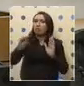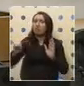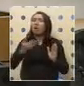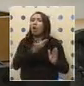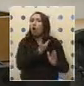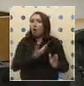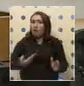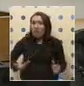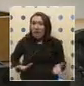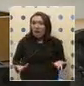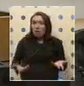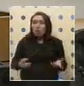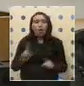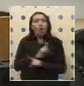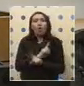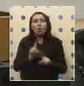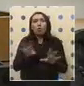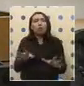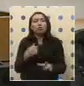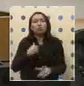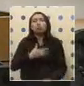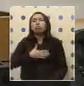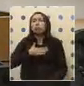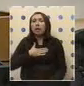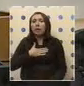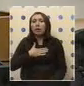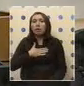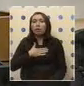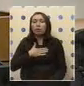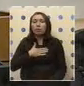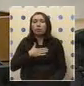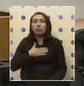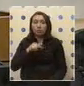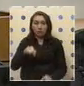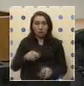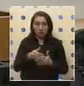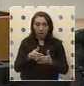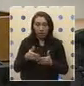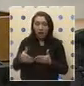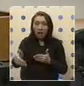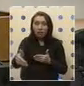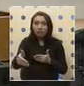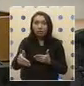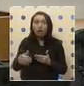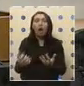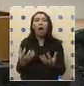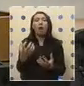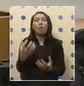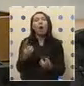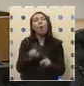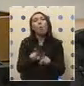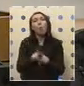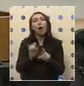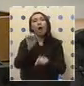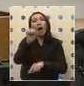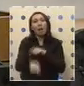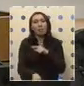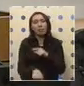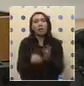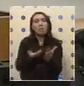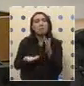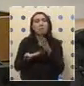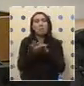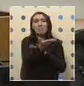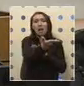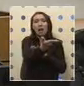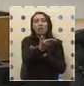gobierno de que no vamos a estar dispuestos de aquí en adelante a aceptar que se envíen